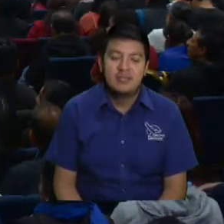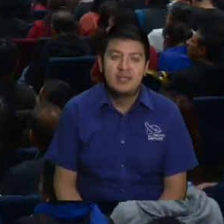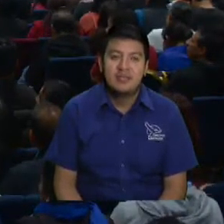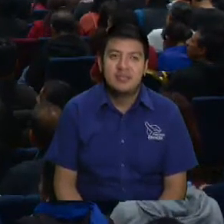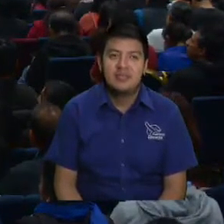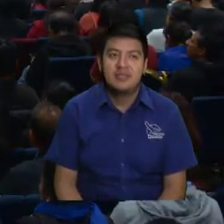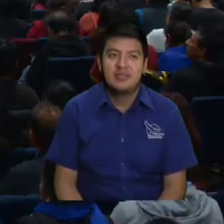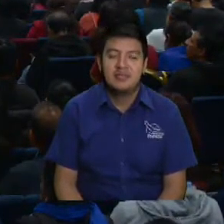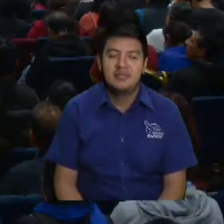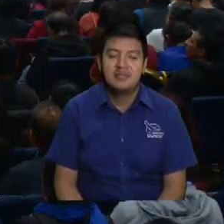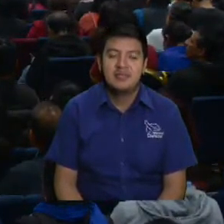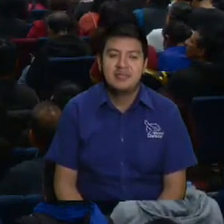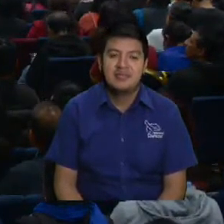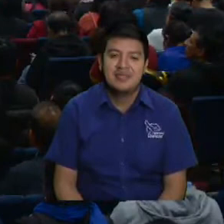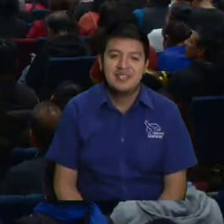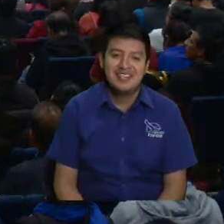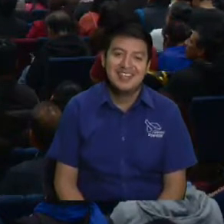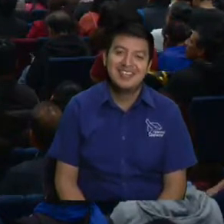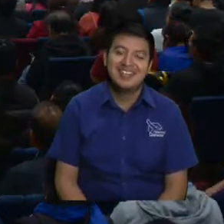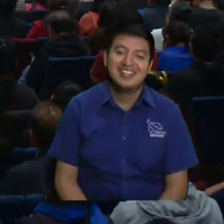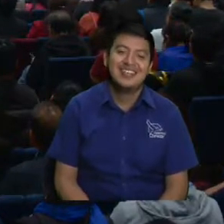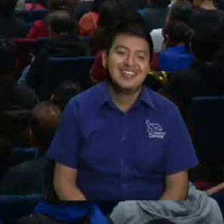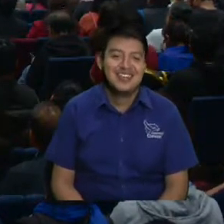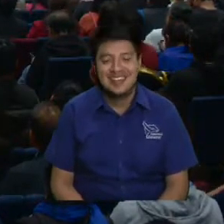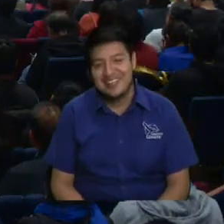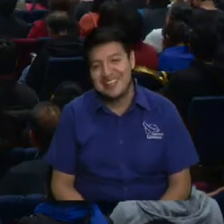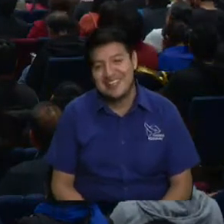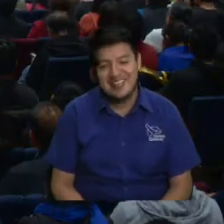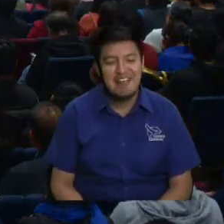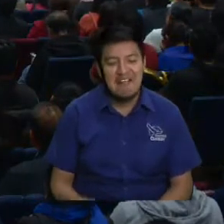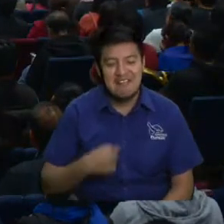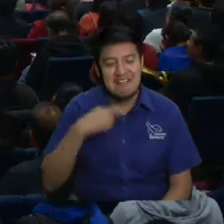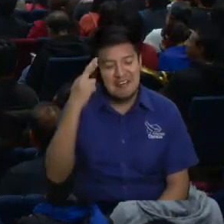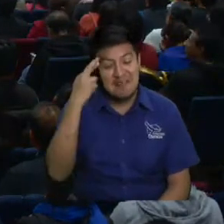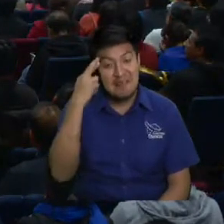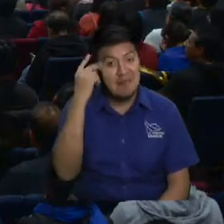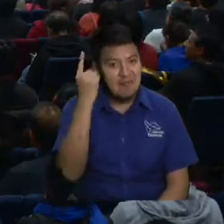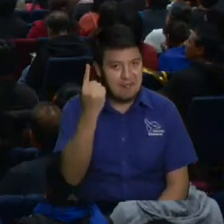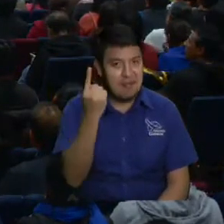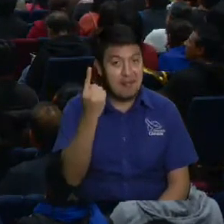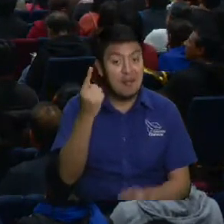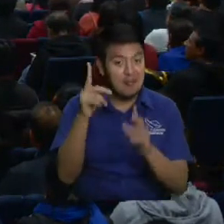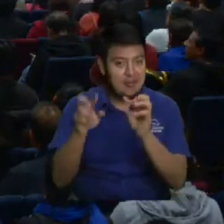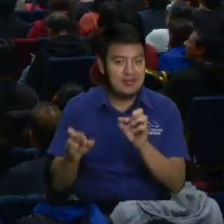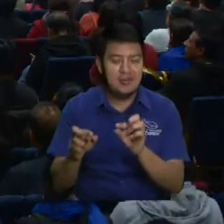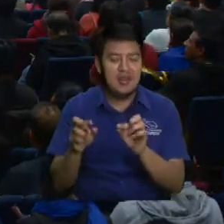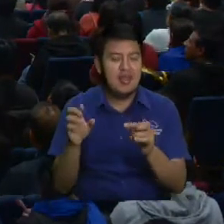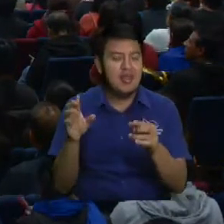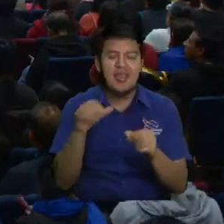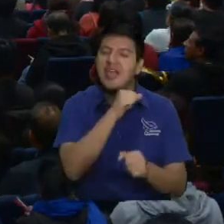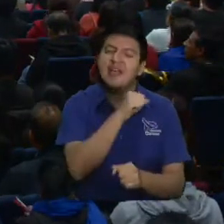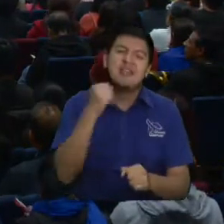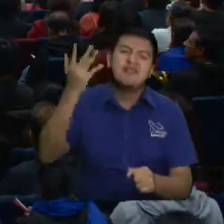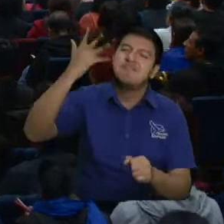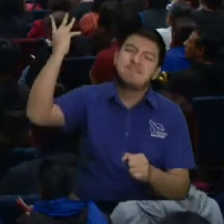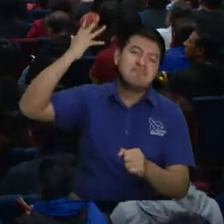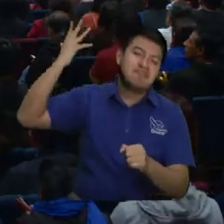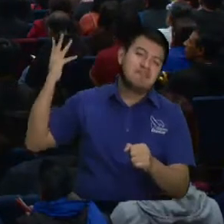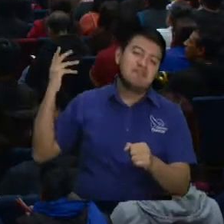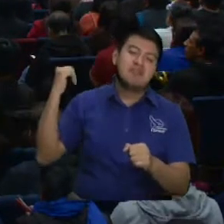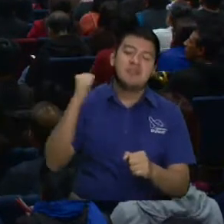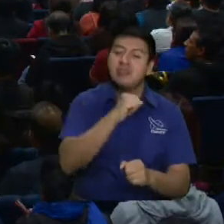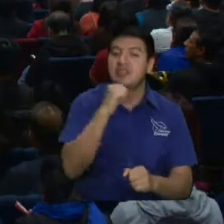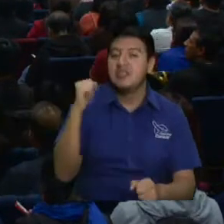Sí, había un hermano que no me recuerdo cómo se llama, pero cantaba un su himno que decía, el agua de la vida, el